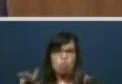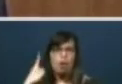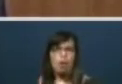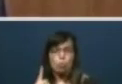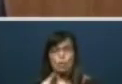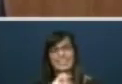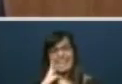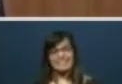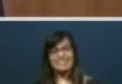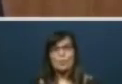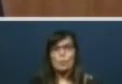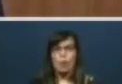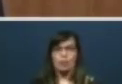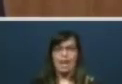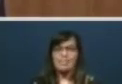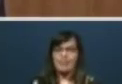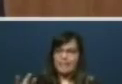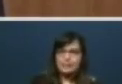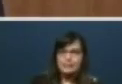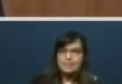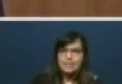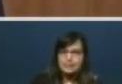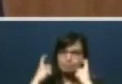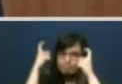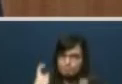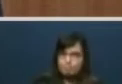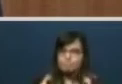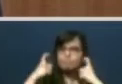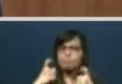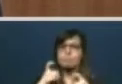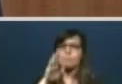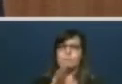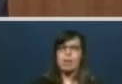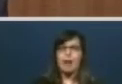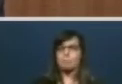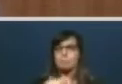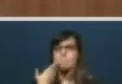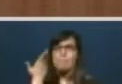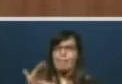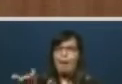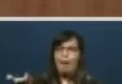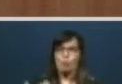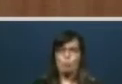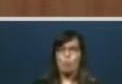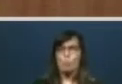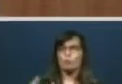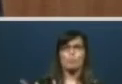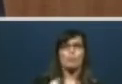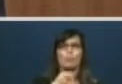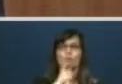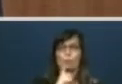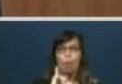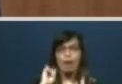consiste en unir fuerzas para apelar a instancias territoriales más amplias en la resolución de ese problema que es el caso concreto de españa sin duda